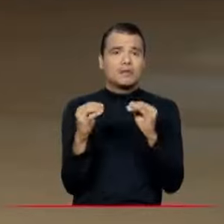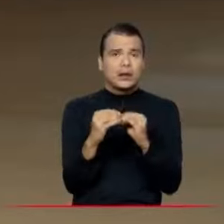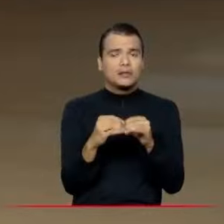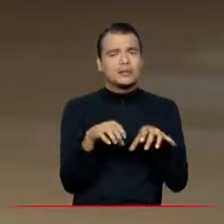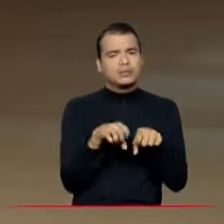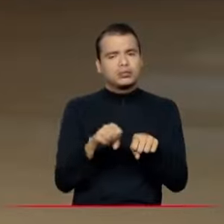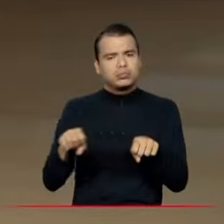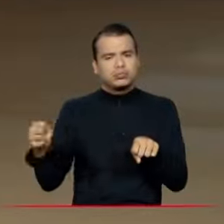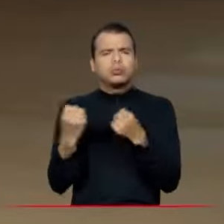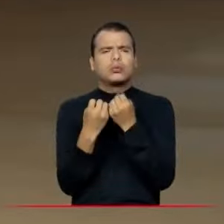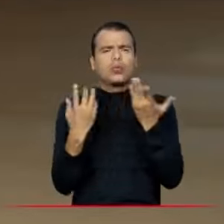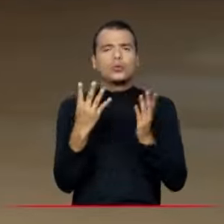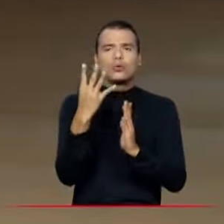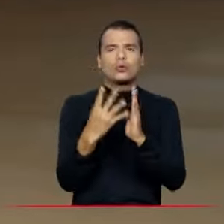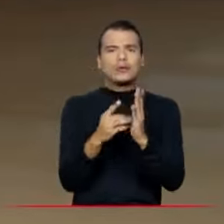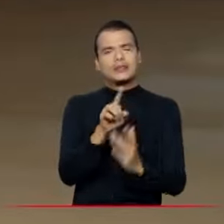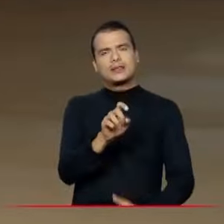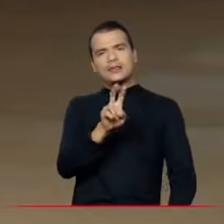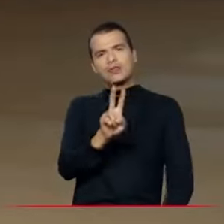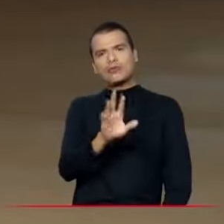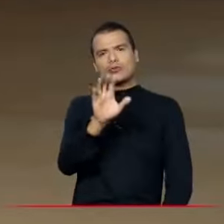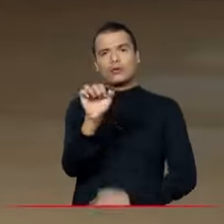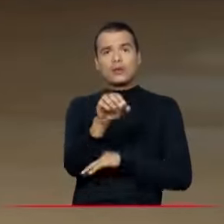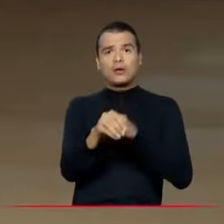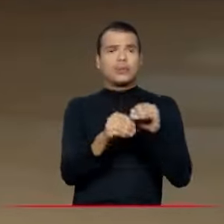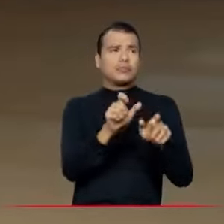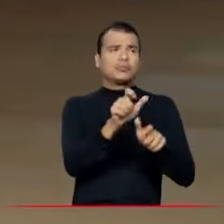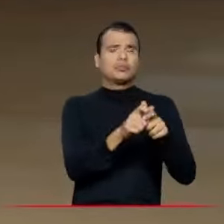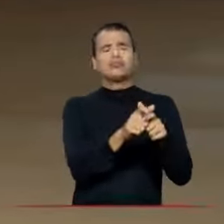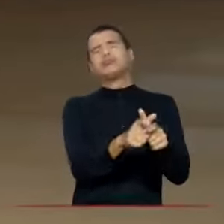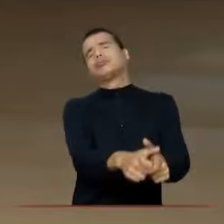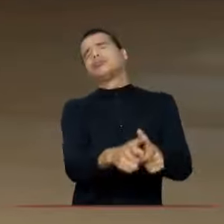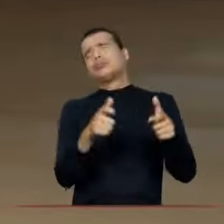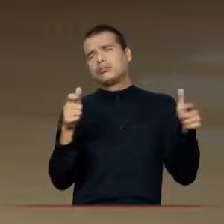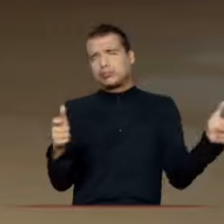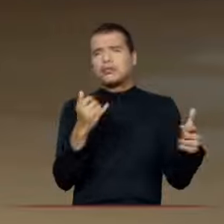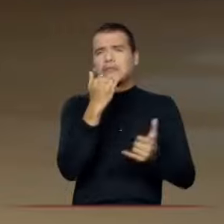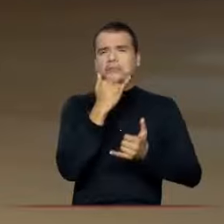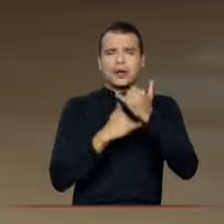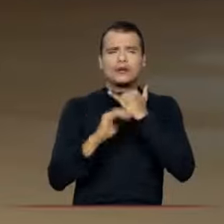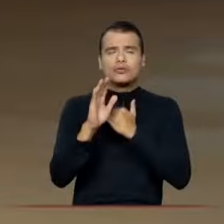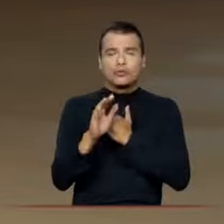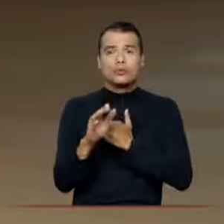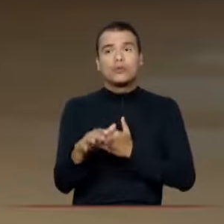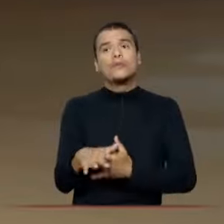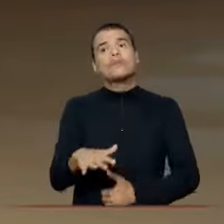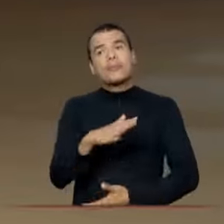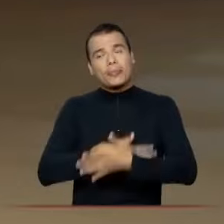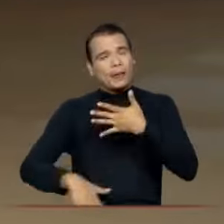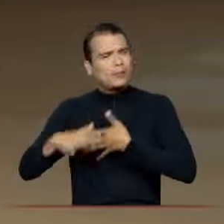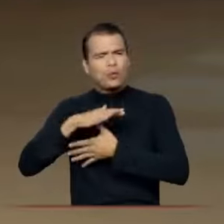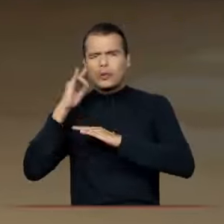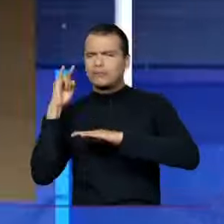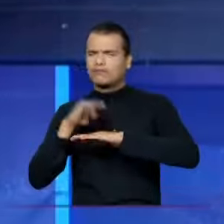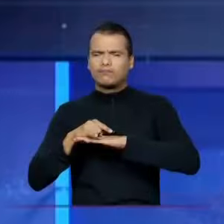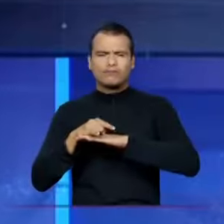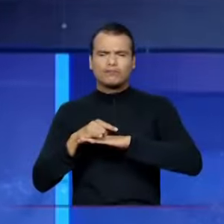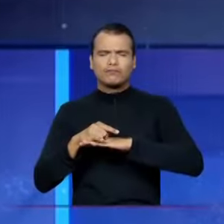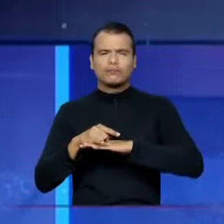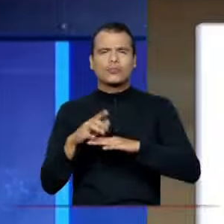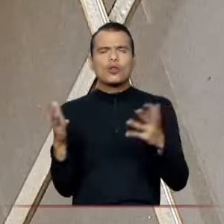inmovilizado cerca de 4.062 vehículos. Desde luego también hay sitios priorizados para estos operativos.